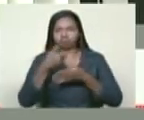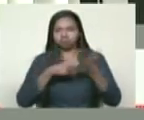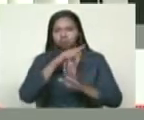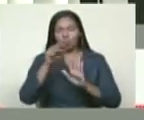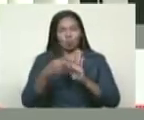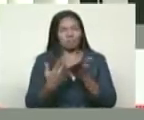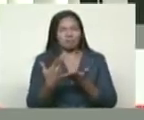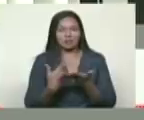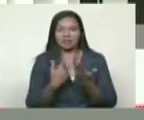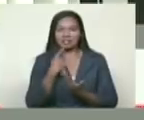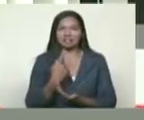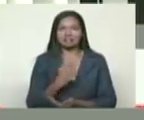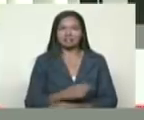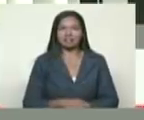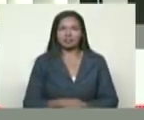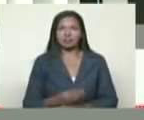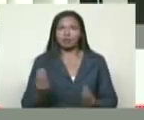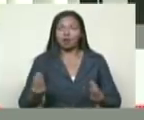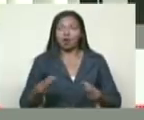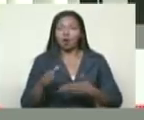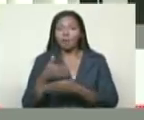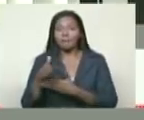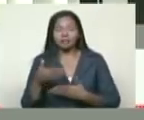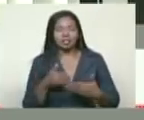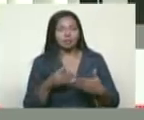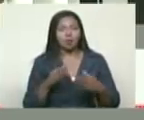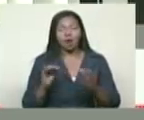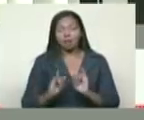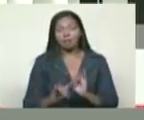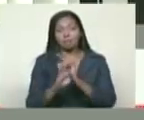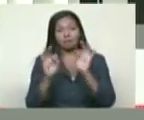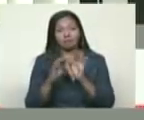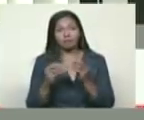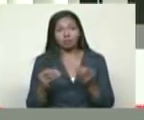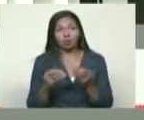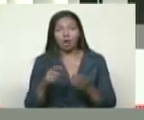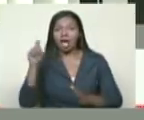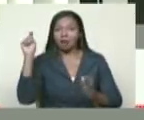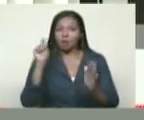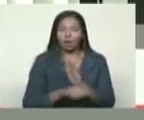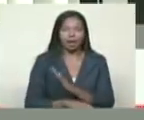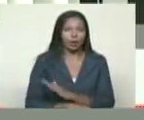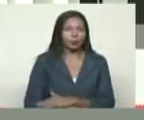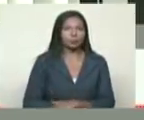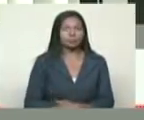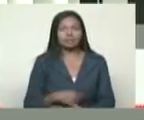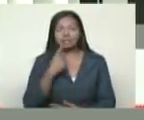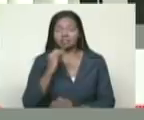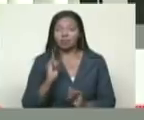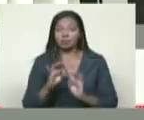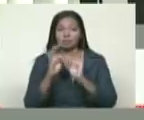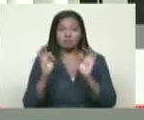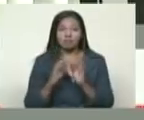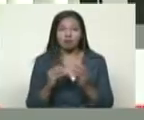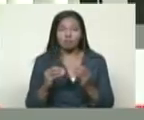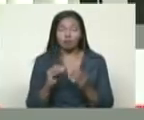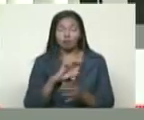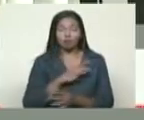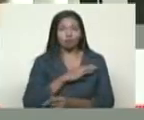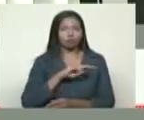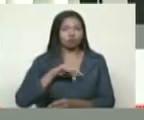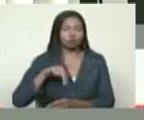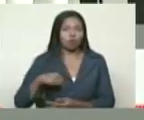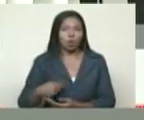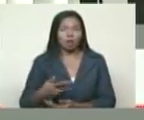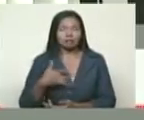con ustedes ahora en una fase distinta el bloqueo que a nosotros nos ha pegado, pero